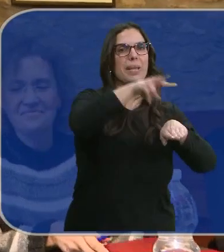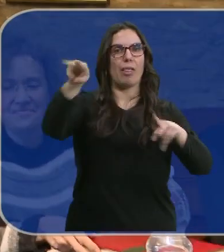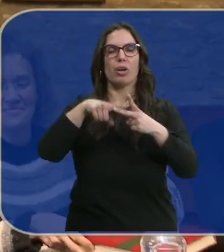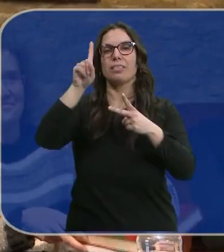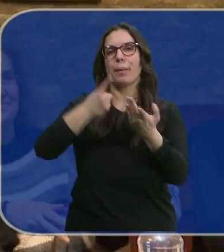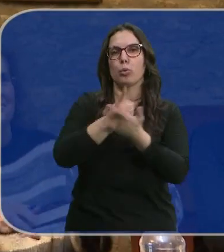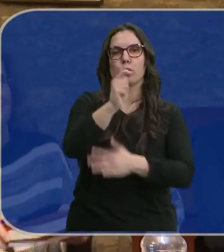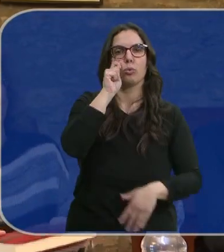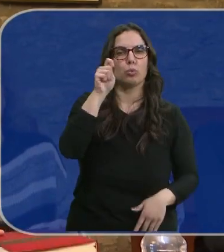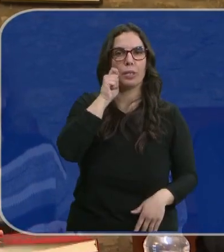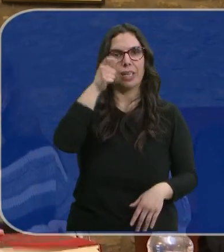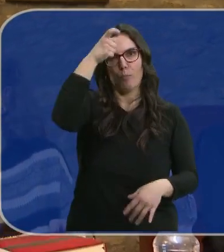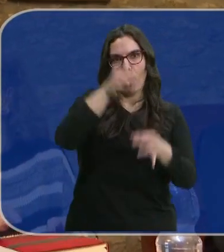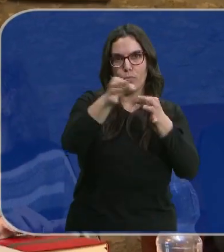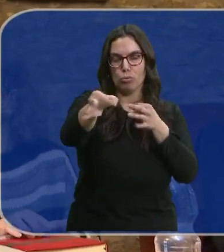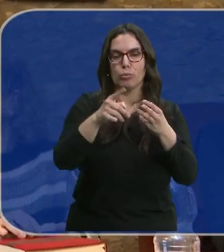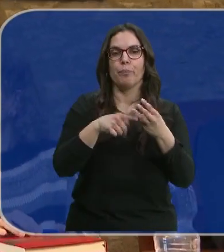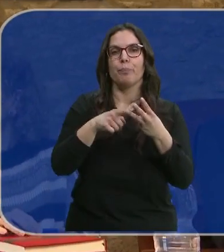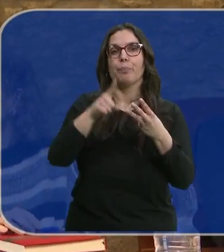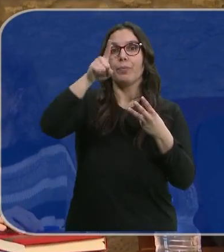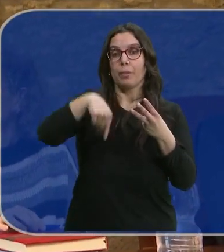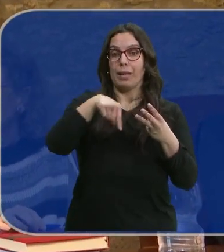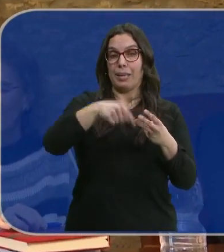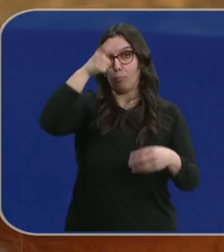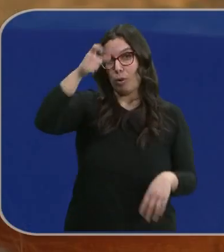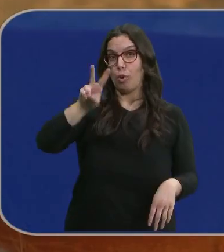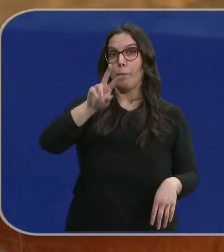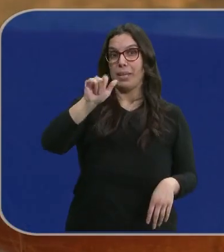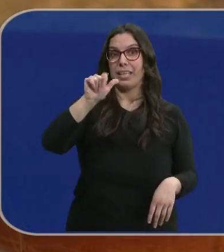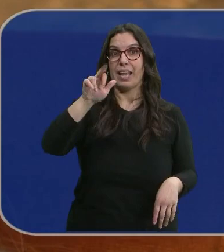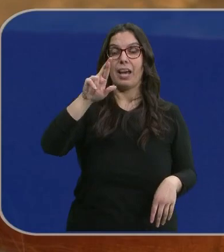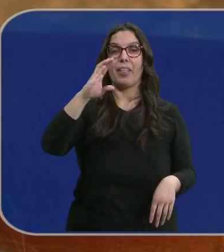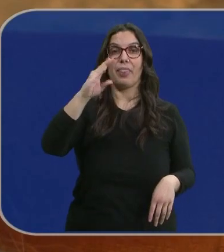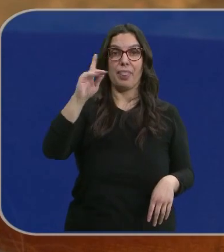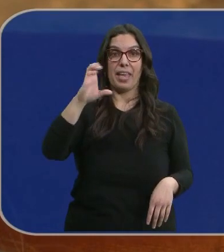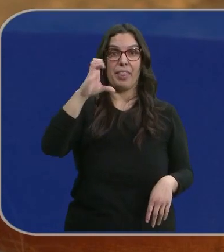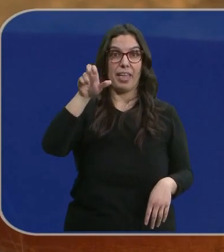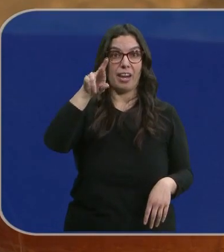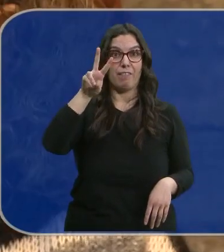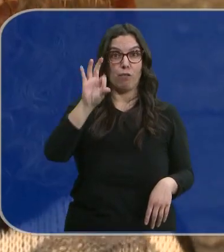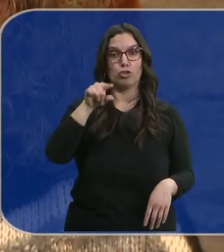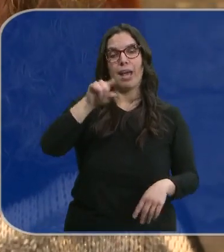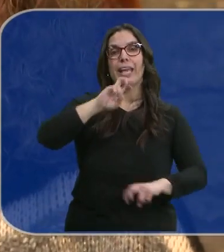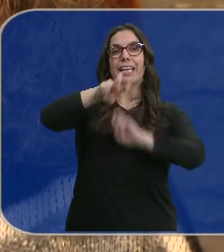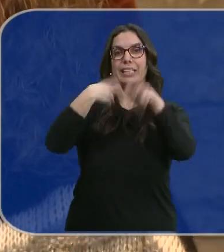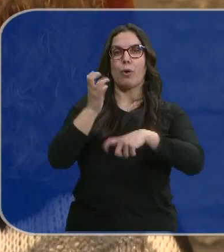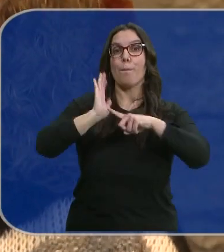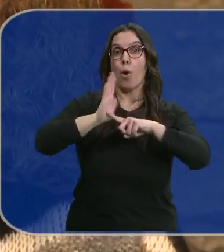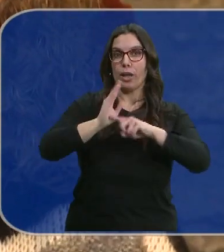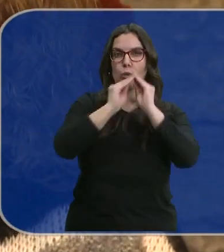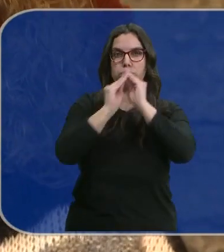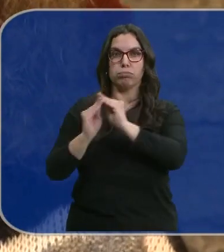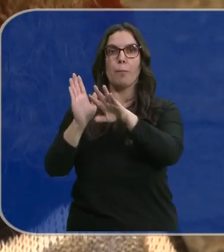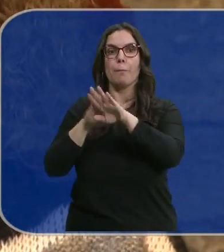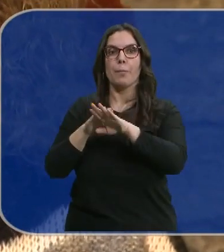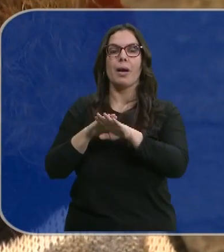rutas turísticas entre distintas localidades, y en este pueblo, en Villar de Ciervos, por ejemplo, se va a restaurar un molino. Todo ello